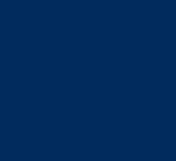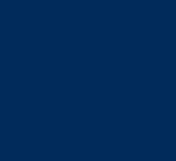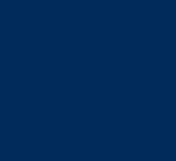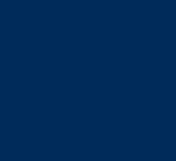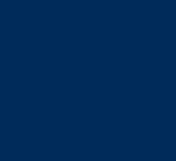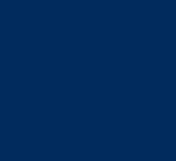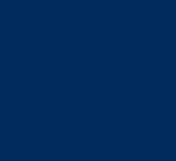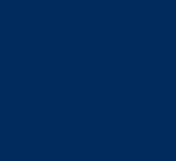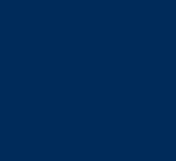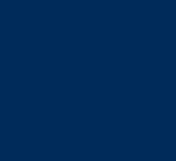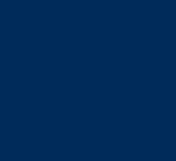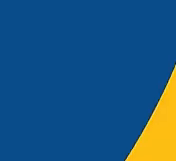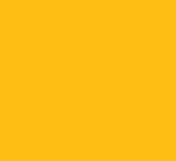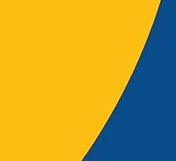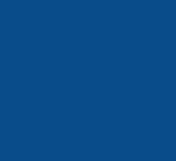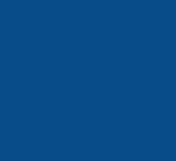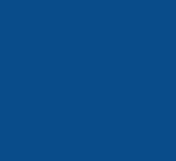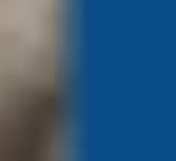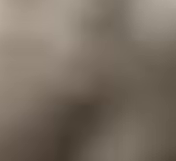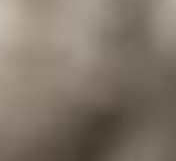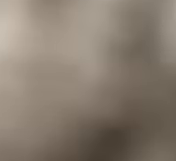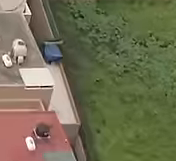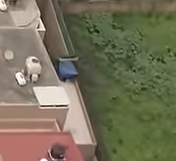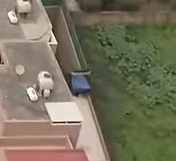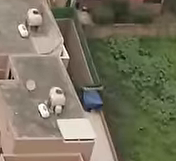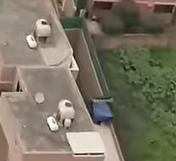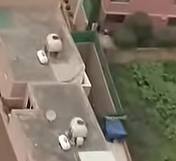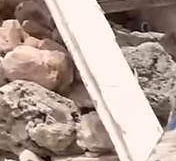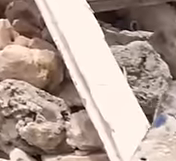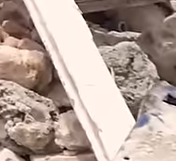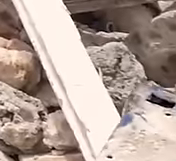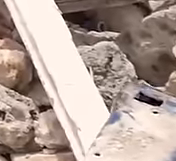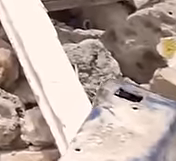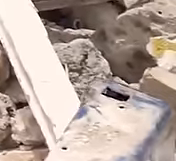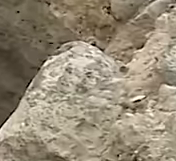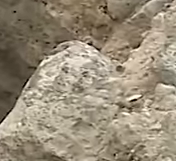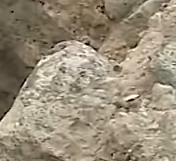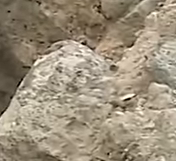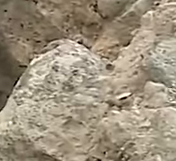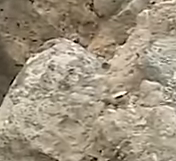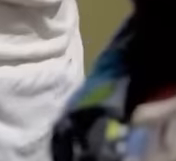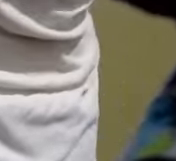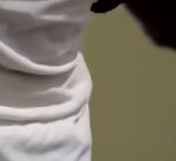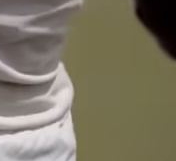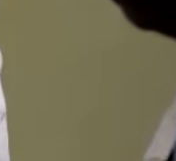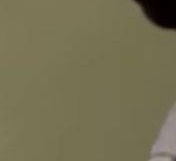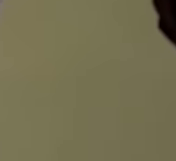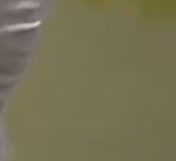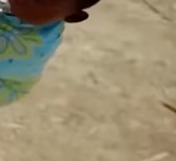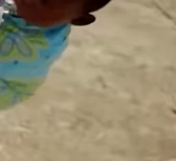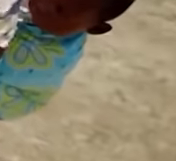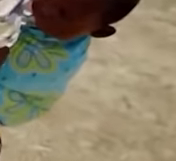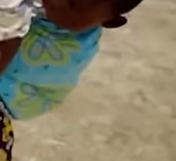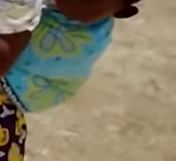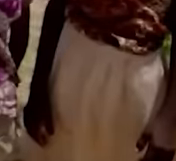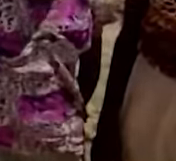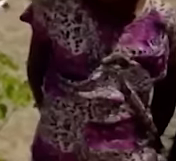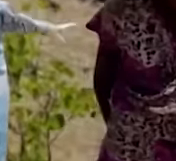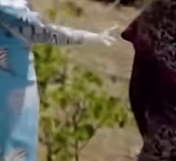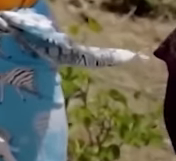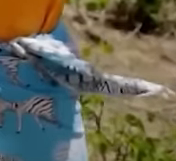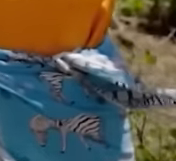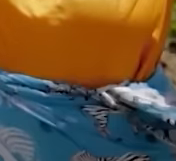el mundo cristiano te acompaña en todo momento infórmate al instante de los acontecimientos más relevantes del mundo desde una